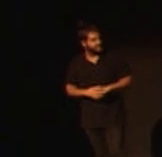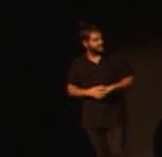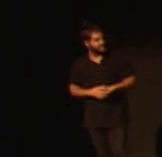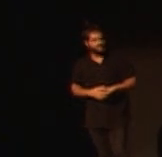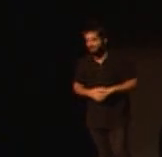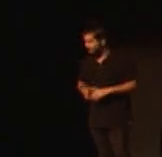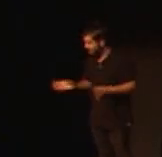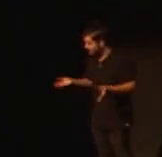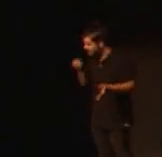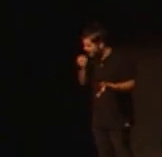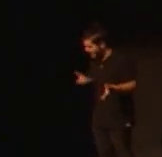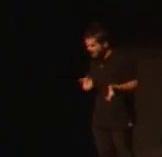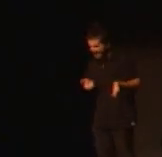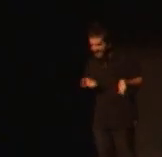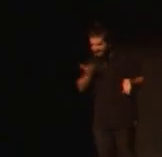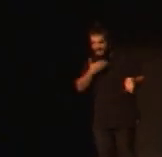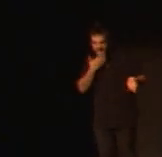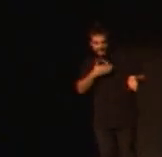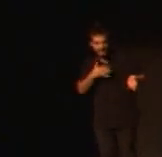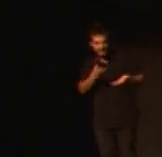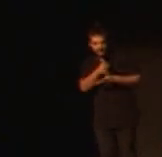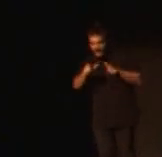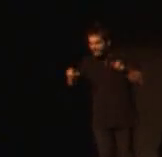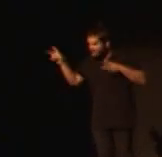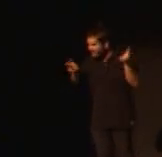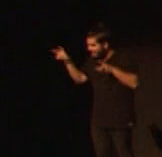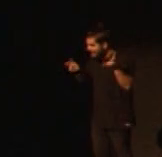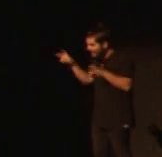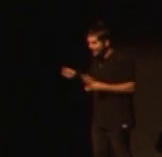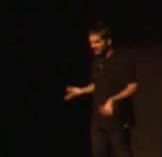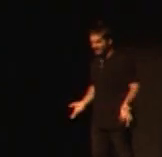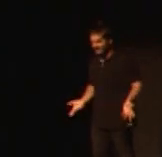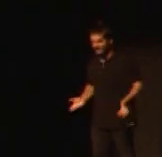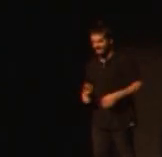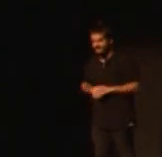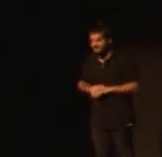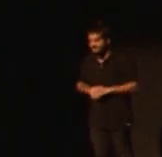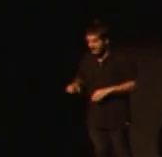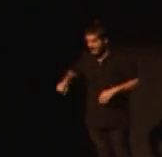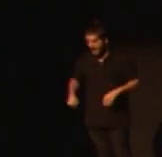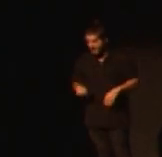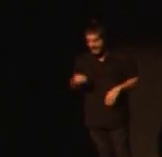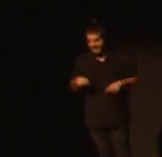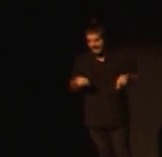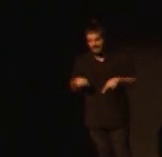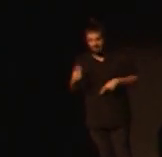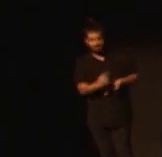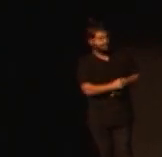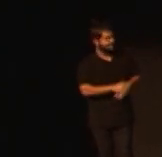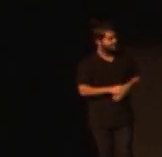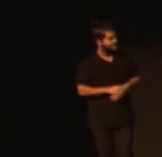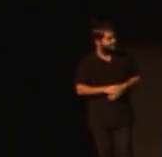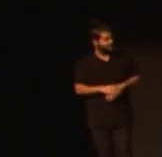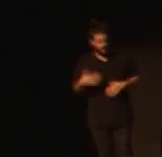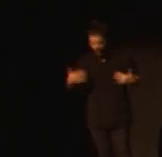Oye, qué bien, qué majos la gente que ha venido a nuestra estación, ¿eh? Da mucho calorcito. Sí. Oye, me llevo la maleta esta, ¿eh? ¿Pero